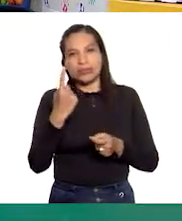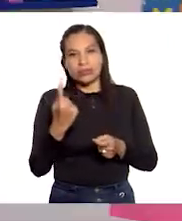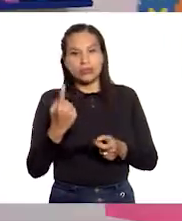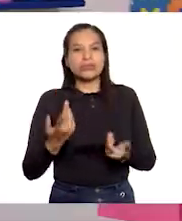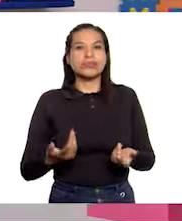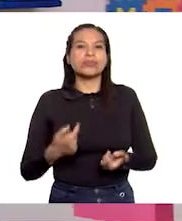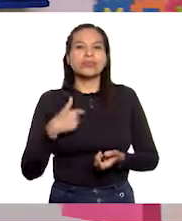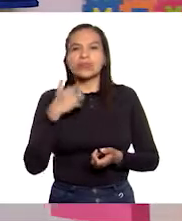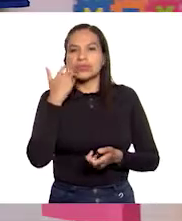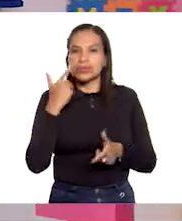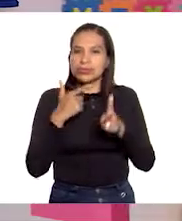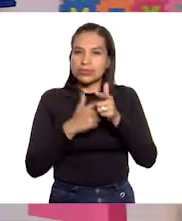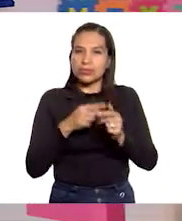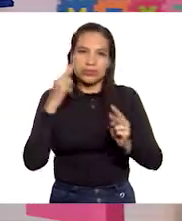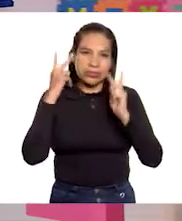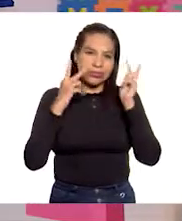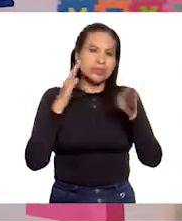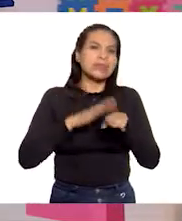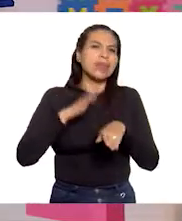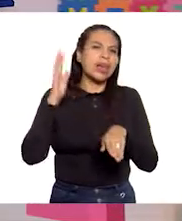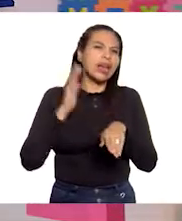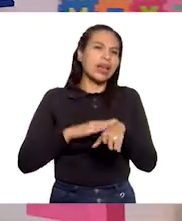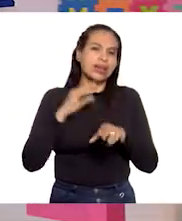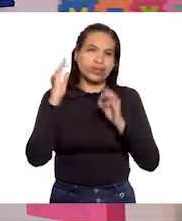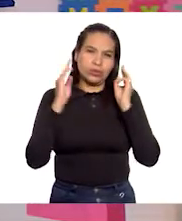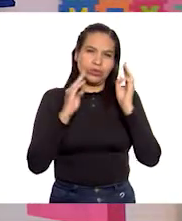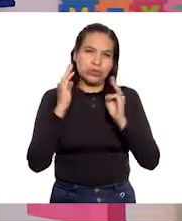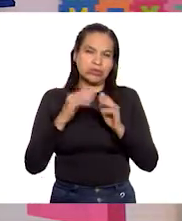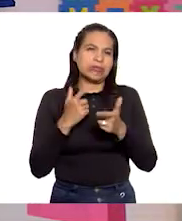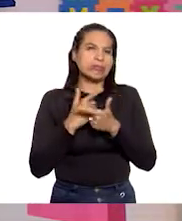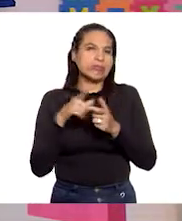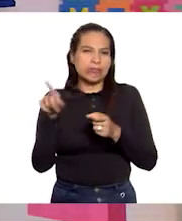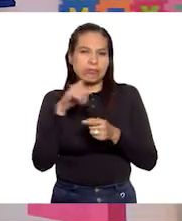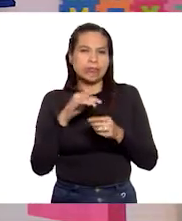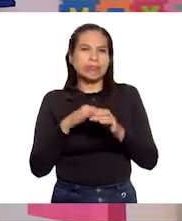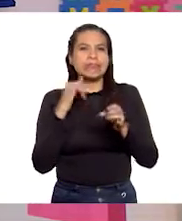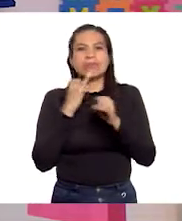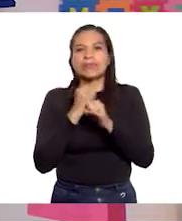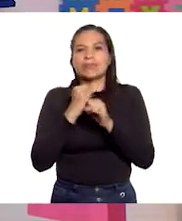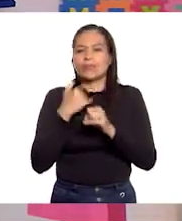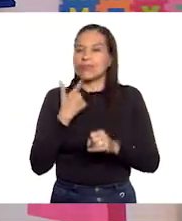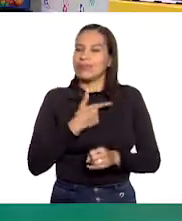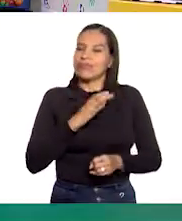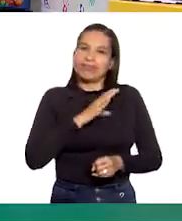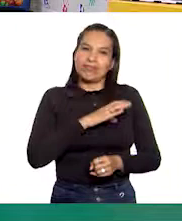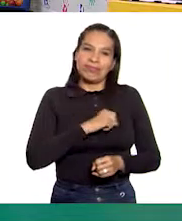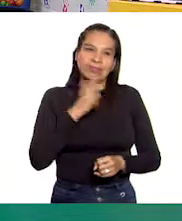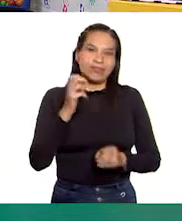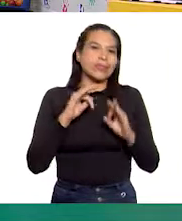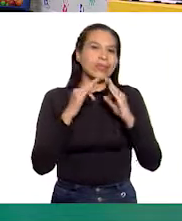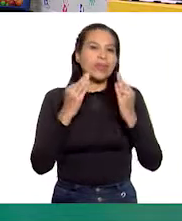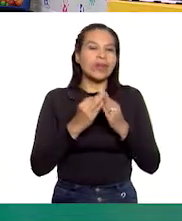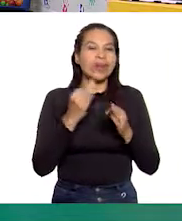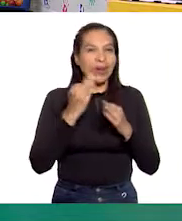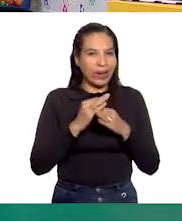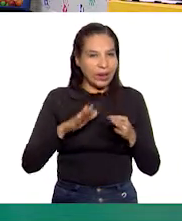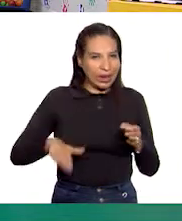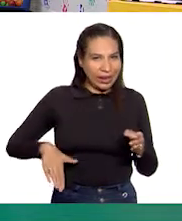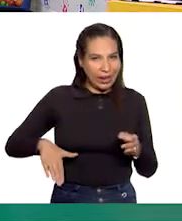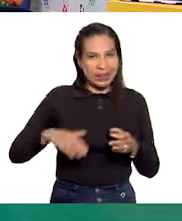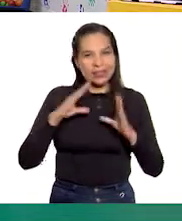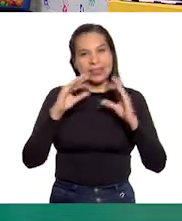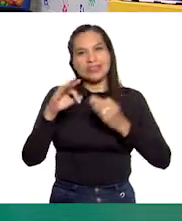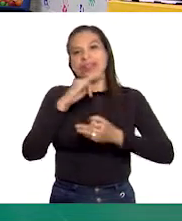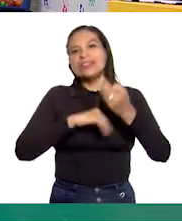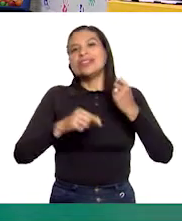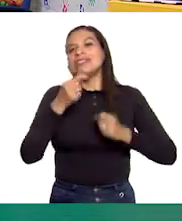y yo quiero seguir visitando más museos de manera virtual. Me encantó esta manera que nos acaba de enseñar a todas